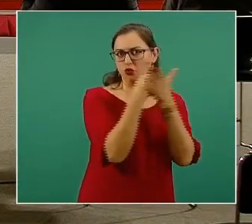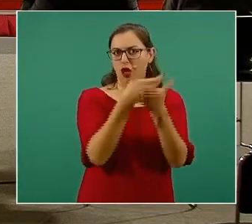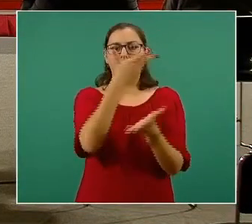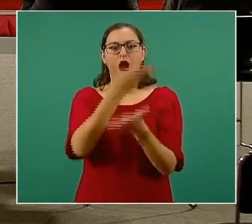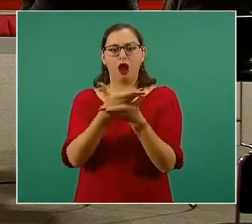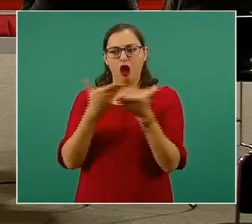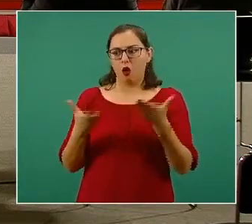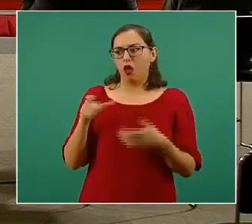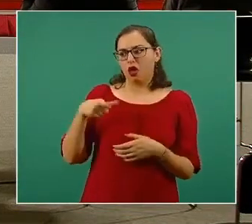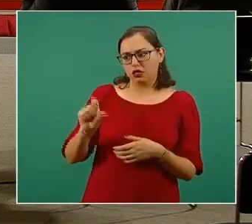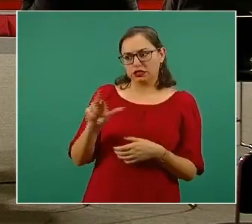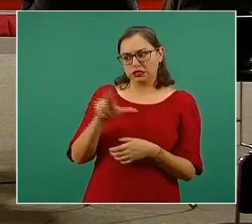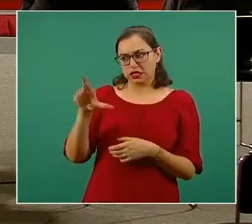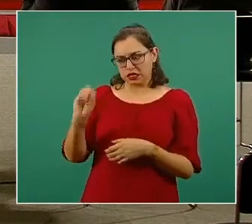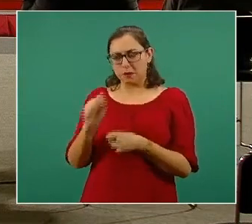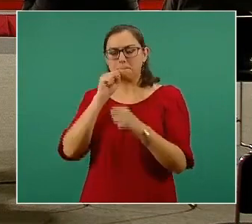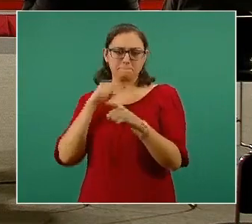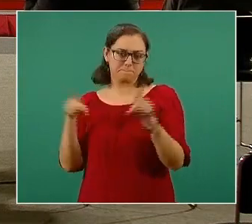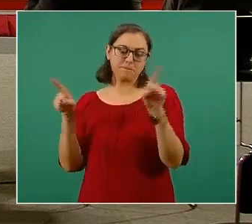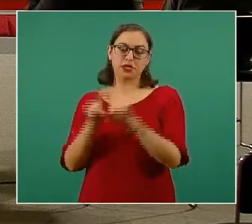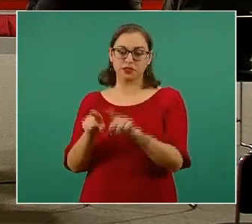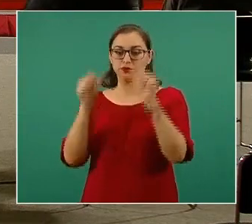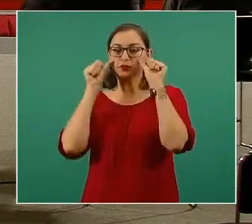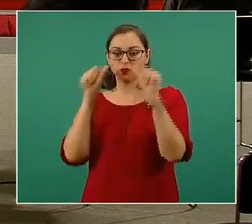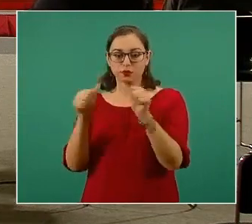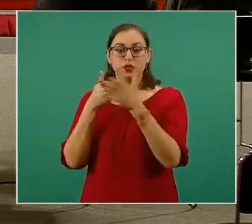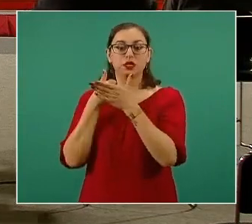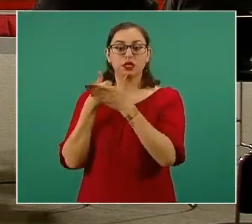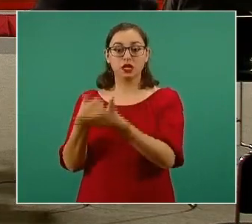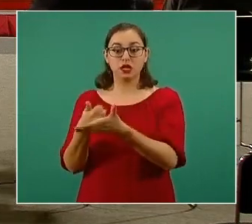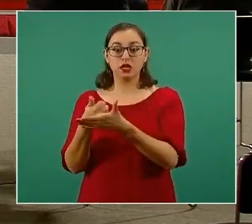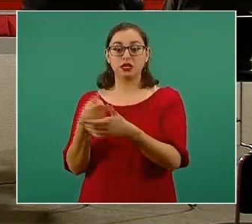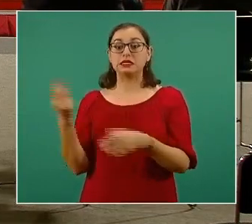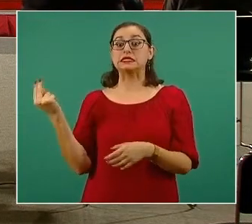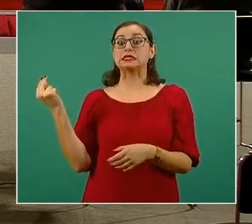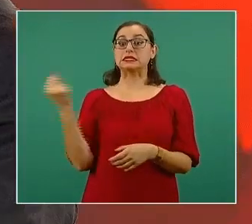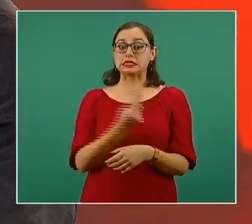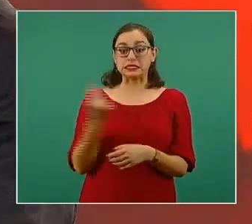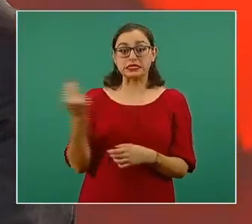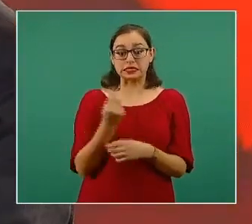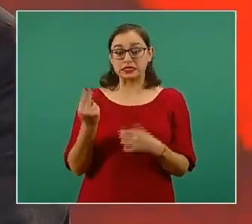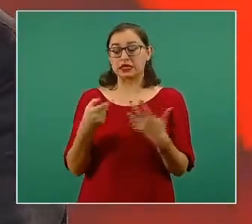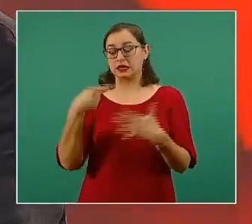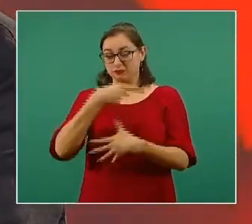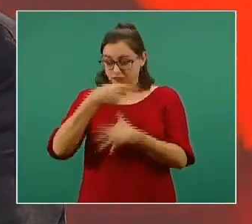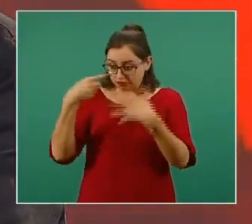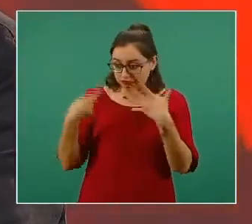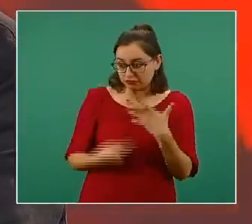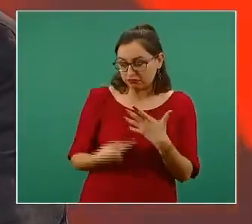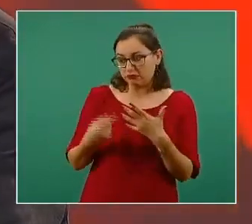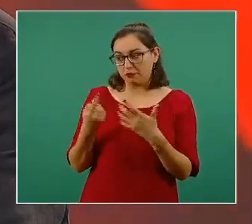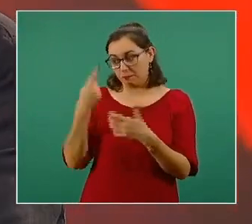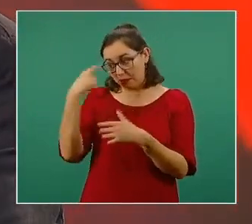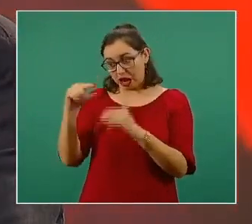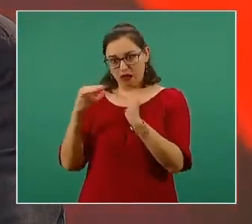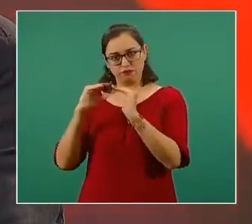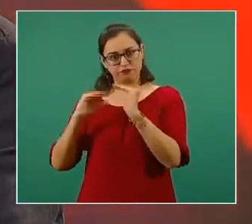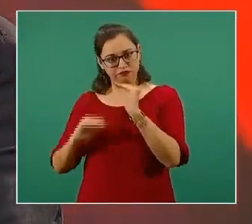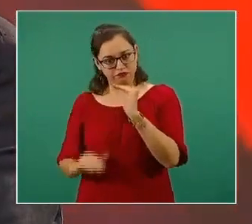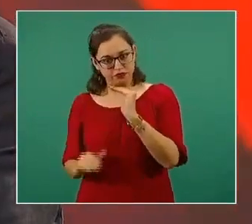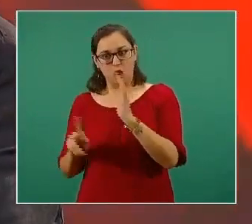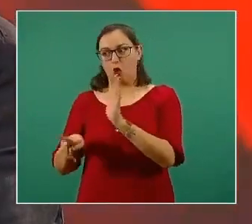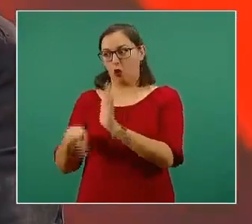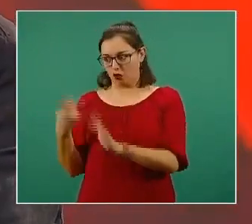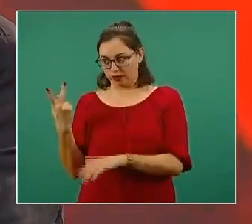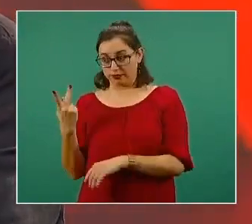y motivar que se ejecuten las medidas de salud pública necesarias para revertir la tendencia. Pero el resto,